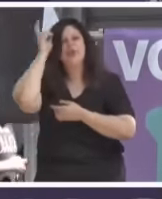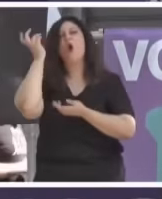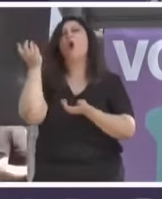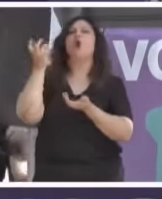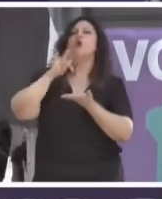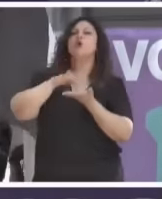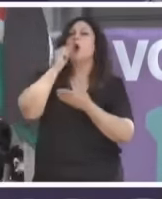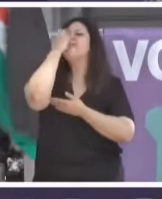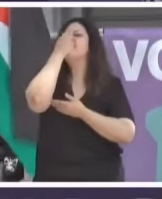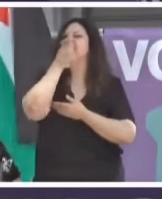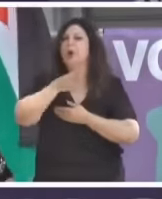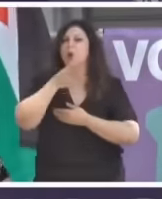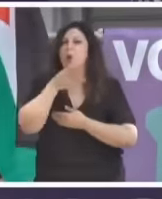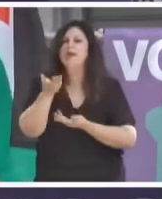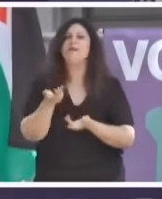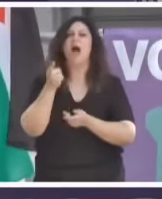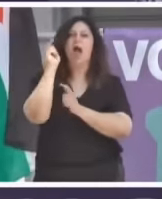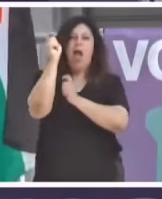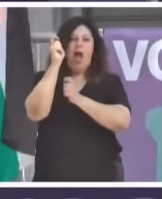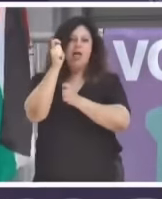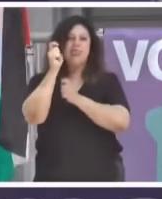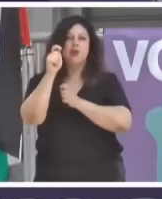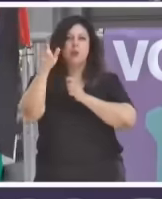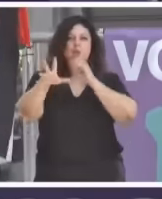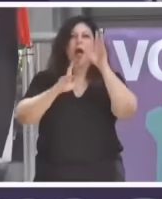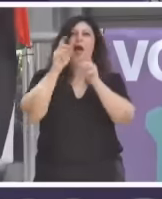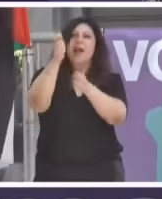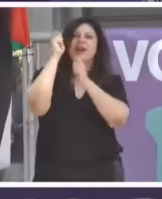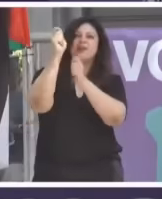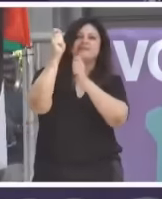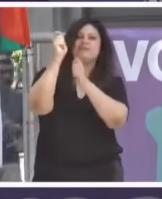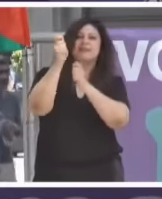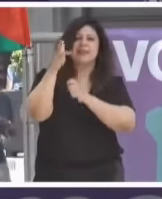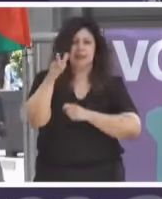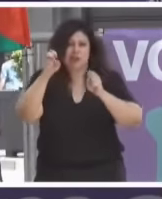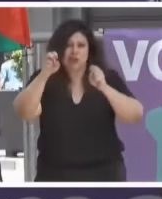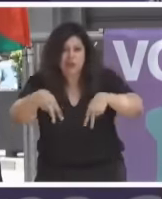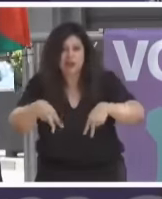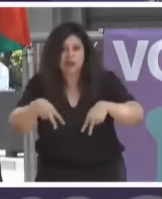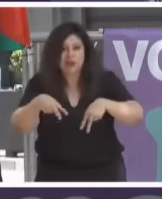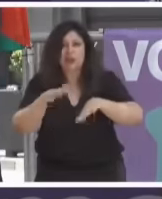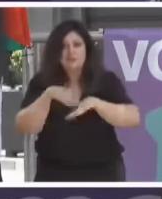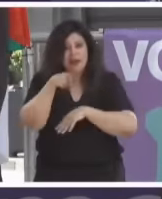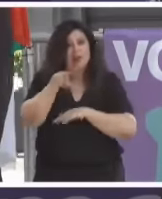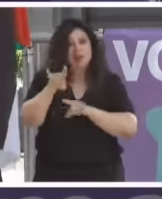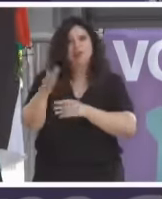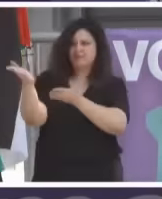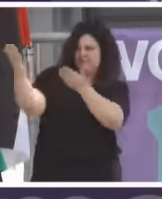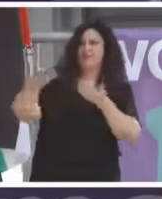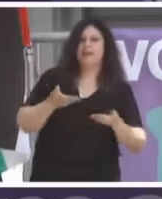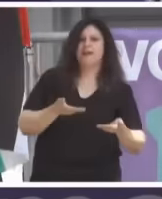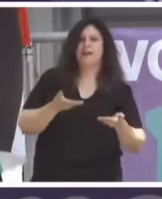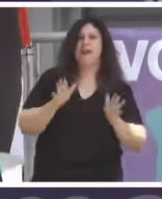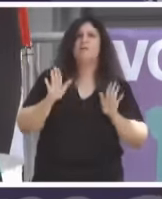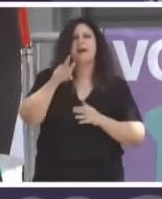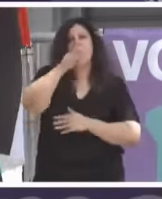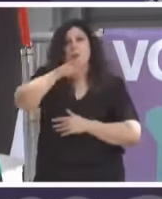Huelva, cogiendo la aceituna sin derechos. Eso sí, para eso sí, pero gente con